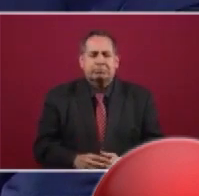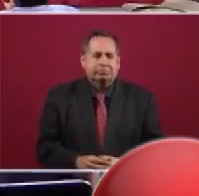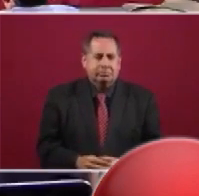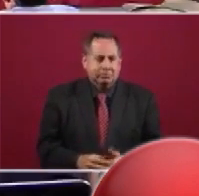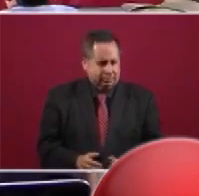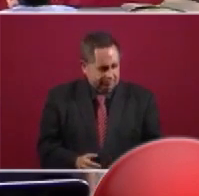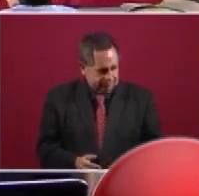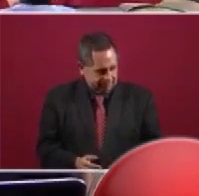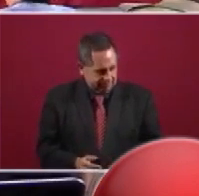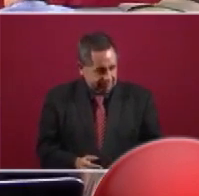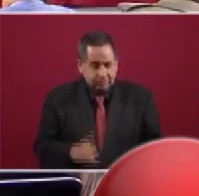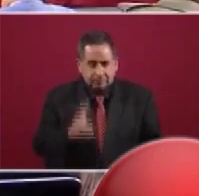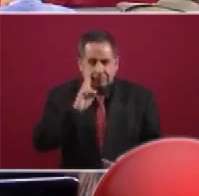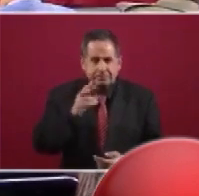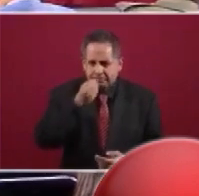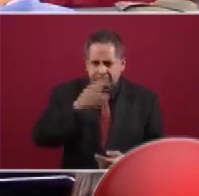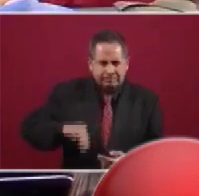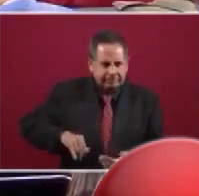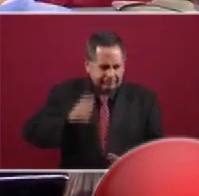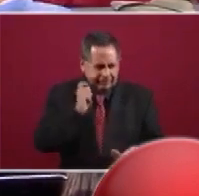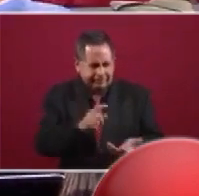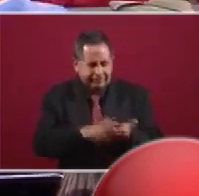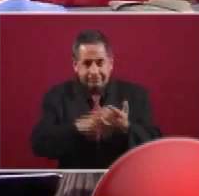Sería interesantísimo,